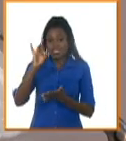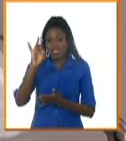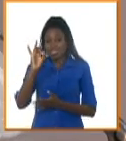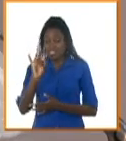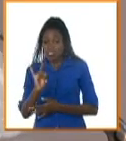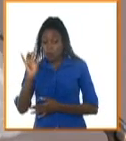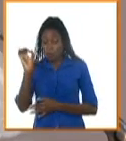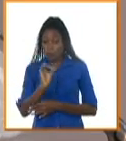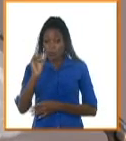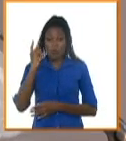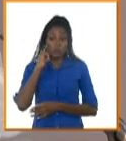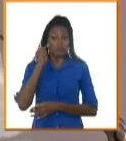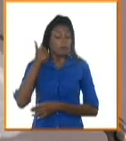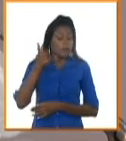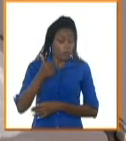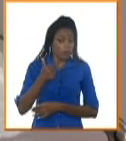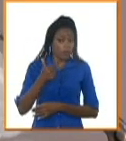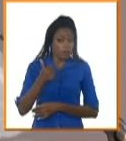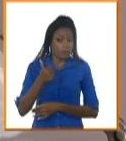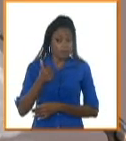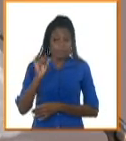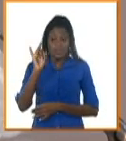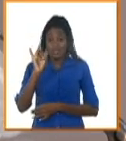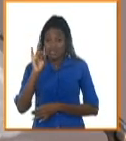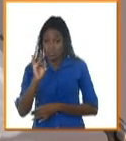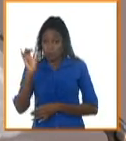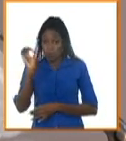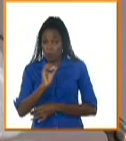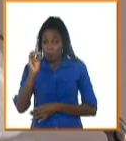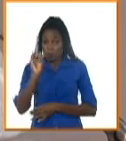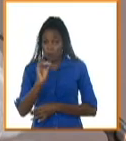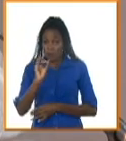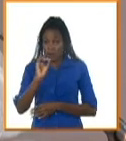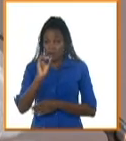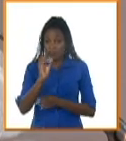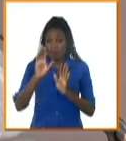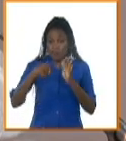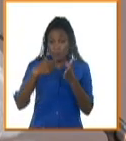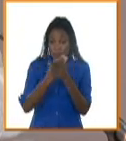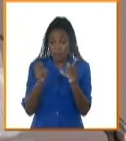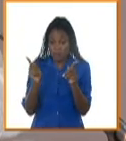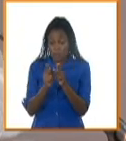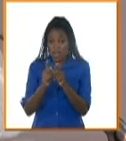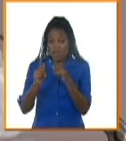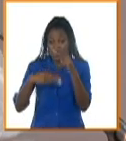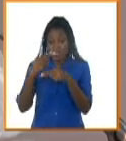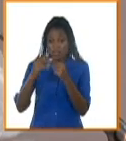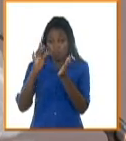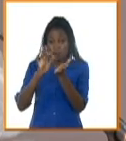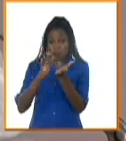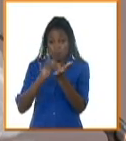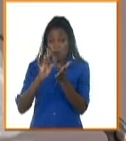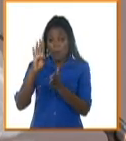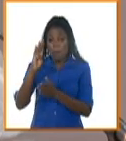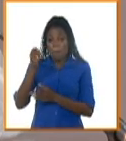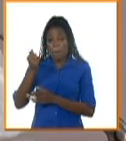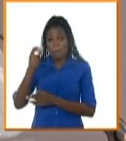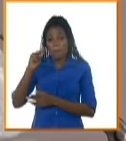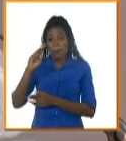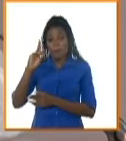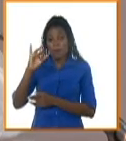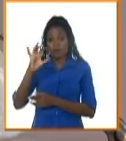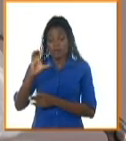escuché muy bien el 79% de los de las mipymes que operan en mi pymes y proyectos de desarrollo local